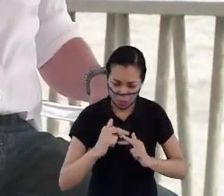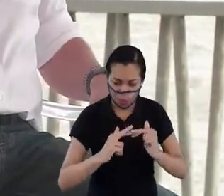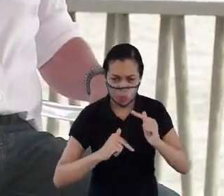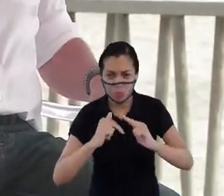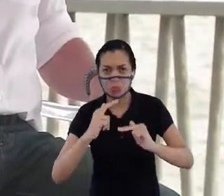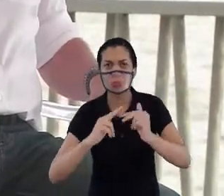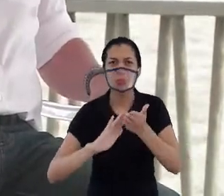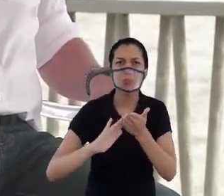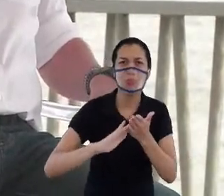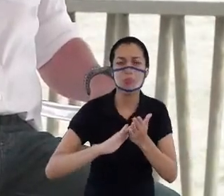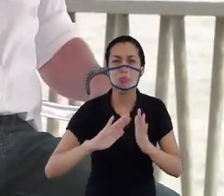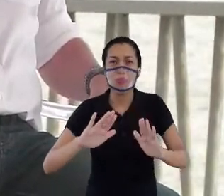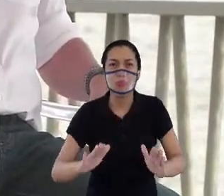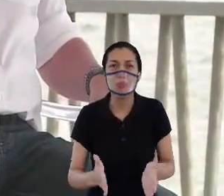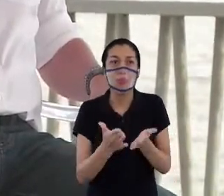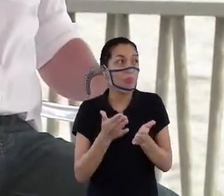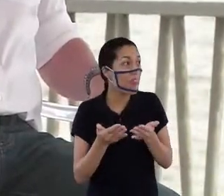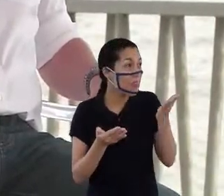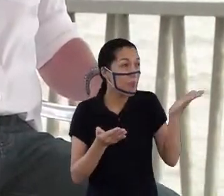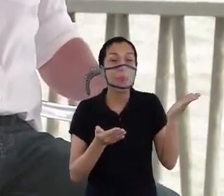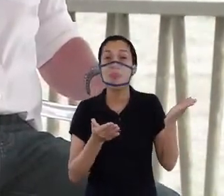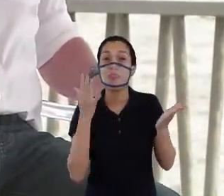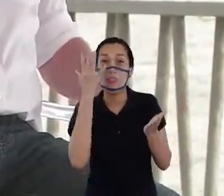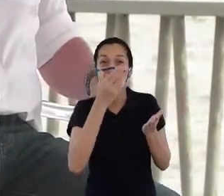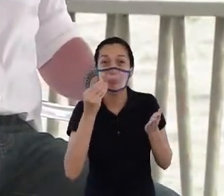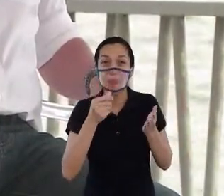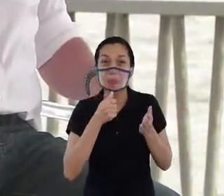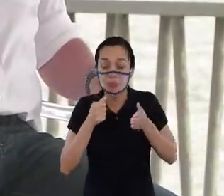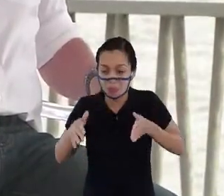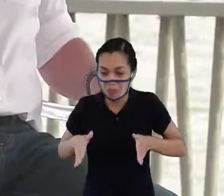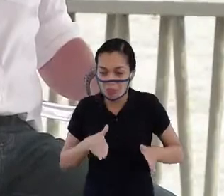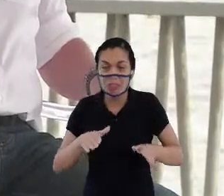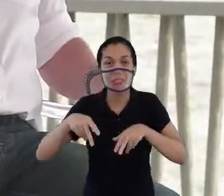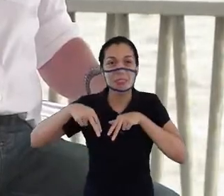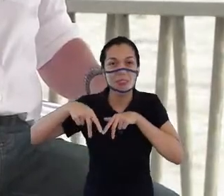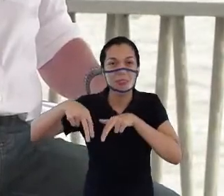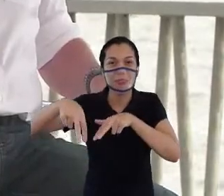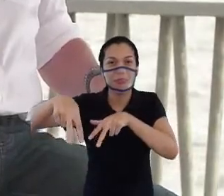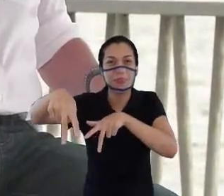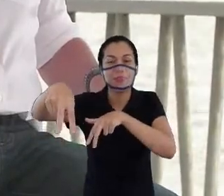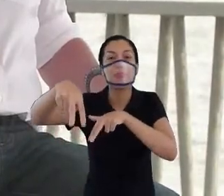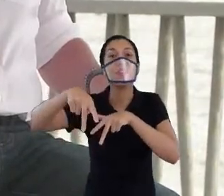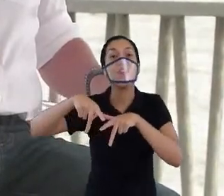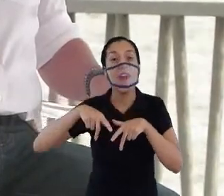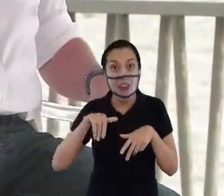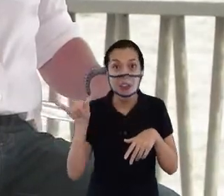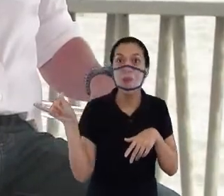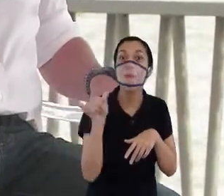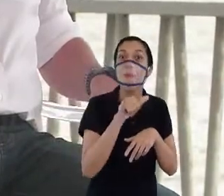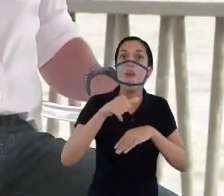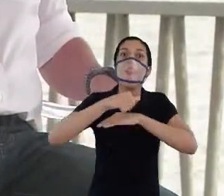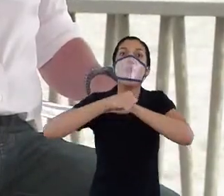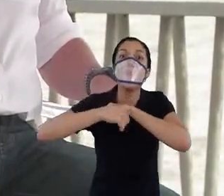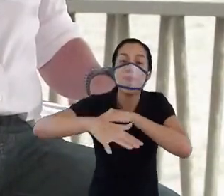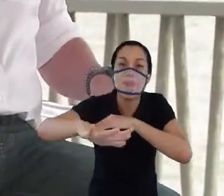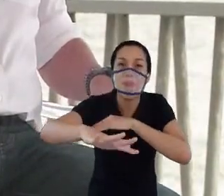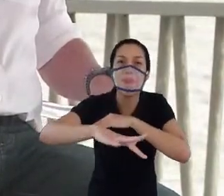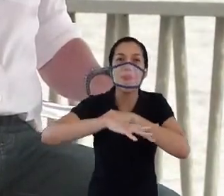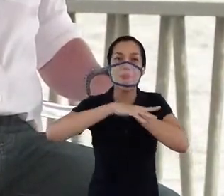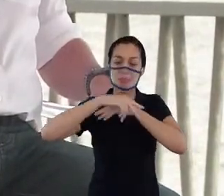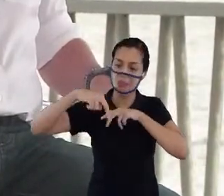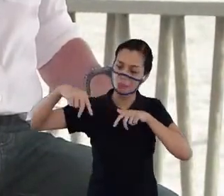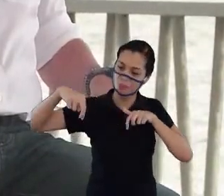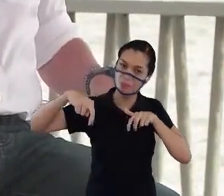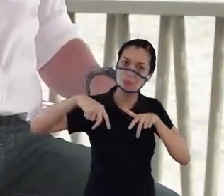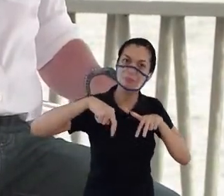este bello malecón del río, vamos a tener también un gran malecón del mar que arranca desde